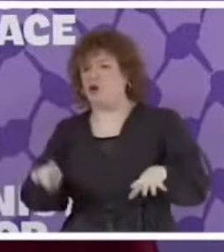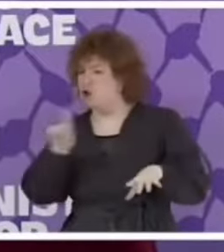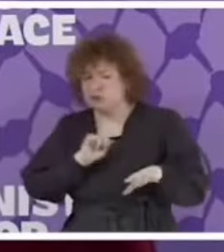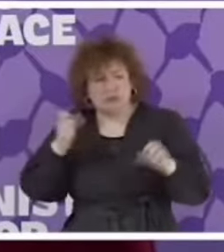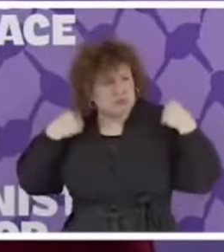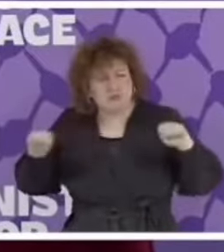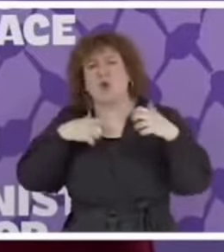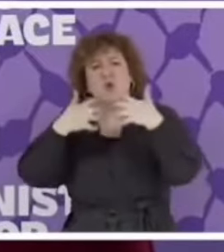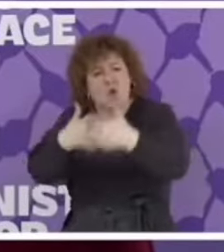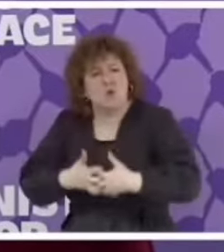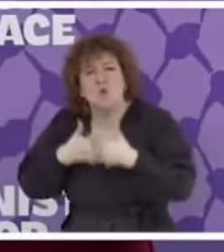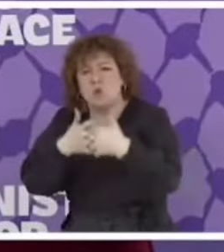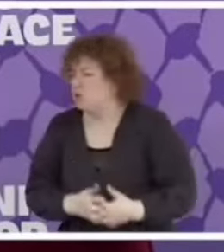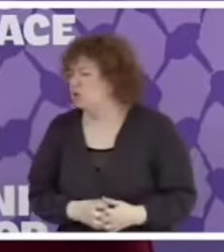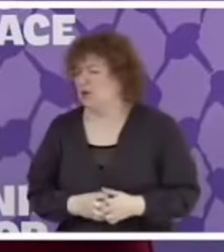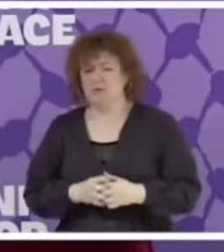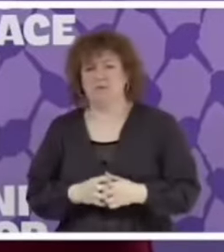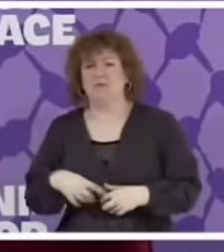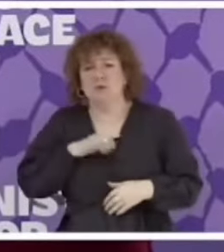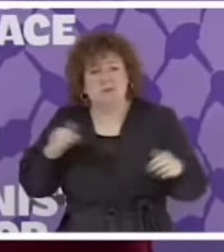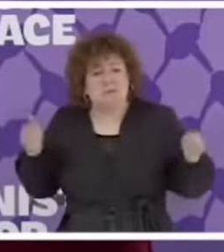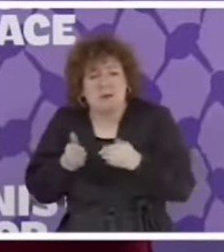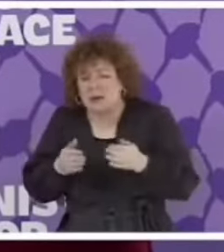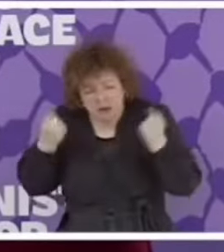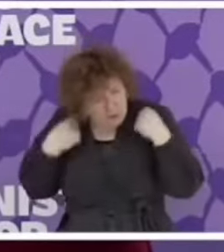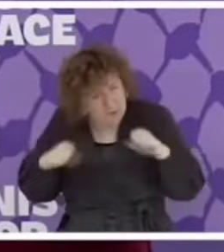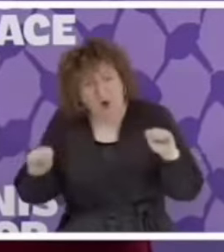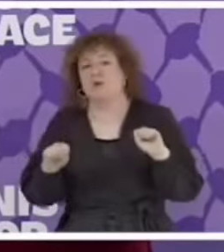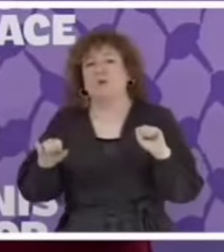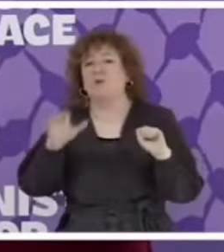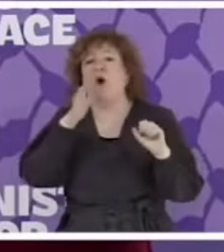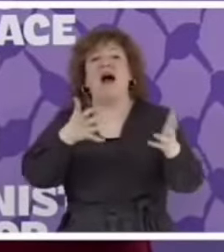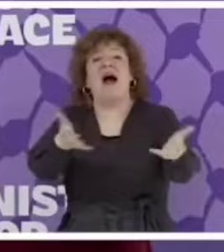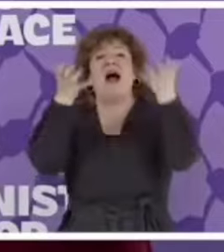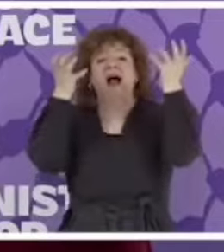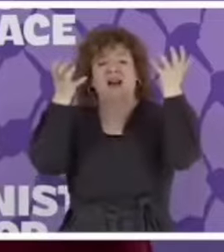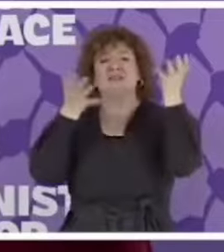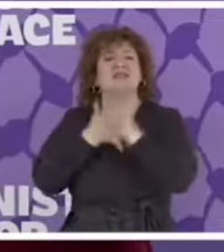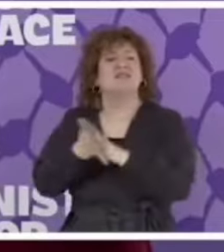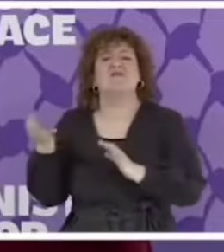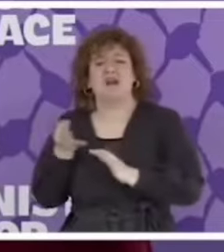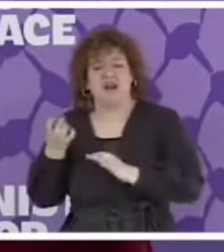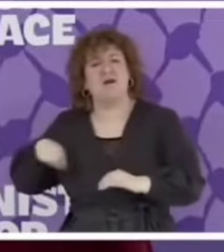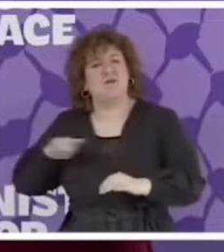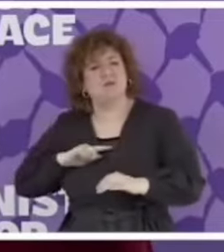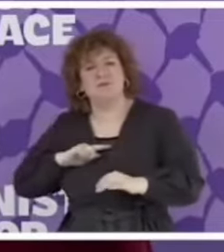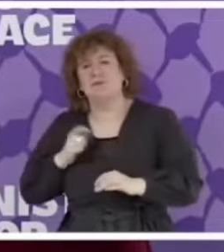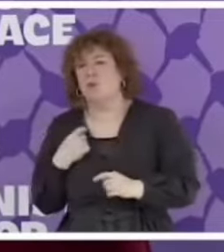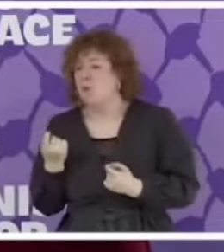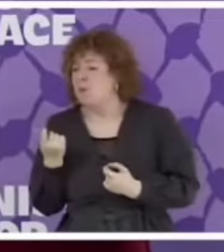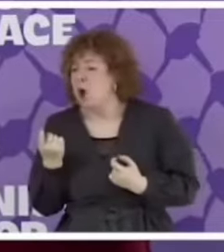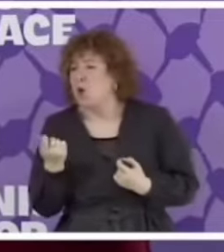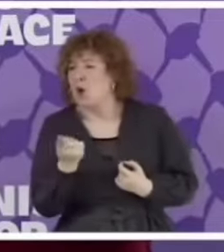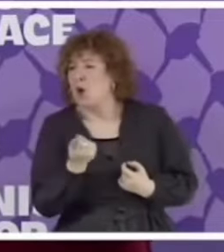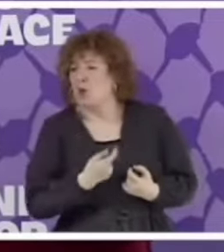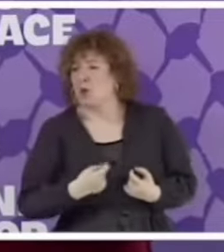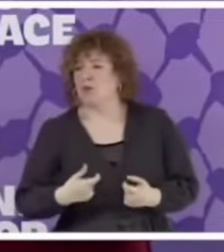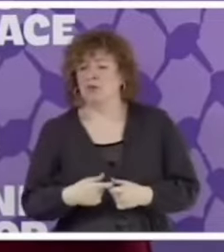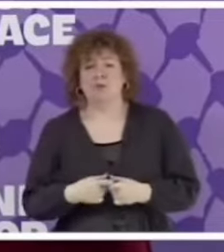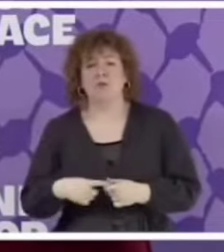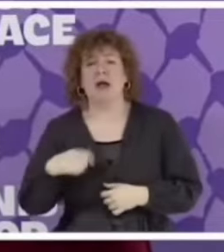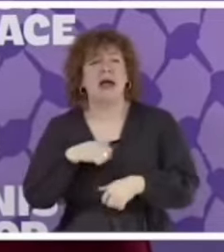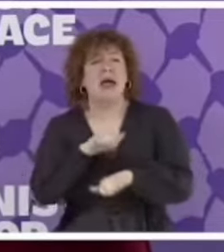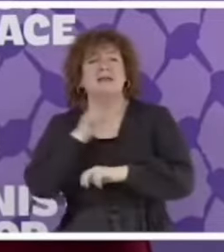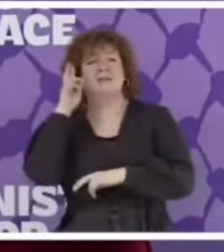luchar, incluso cuando estamos en minoría. Porque para ganar hace falta primero ser pocas. Cuando se pierde